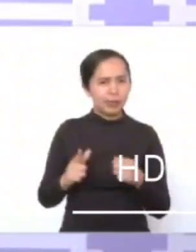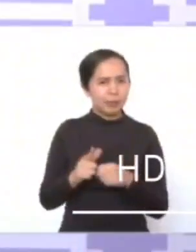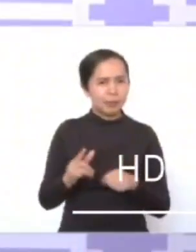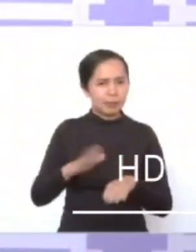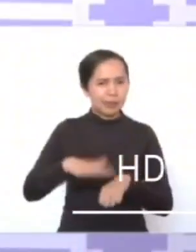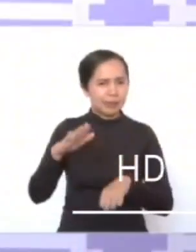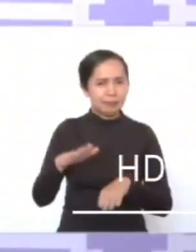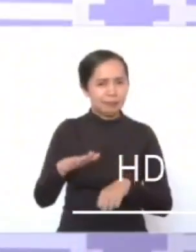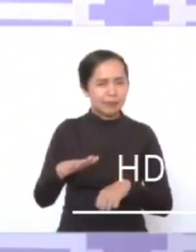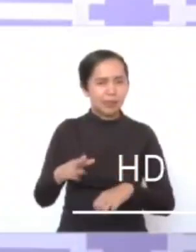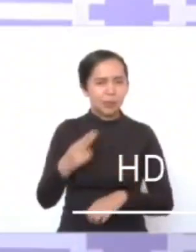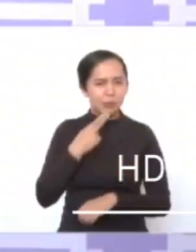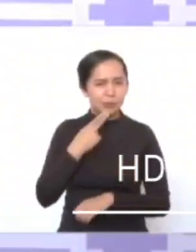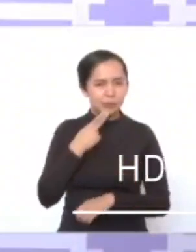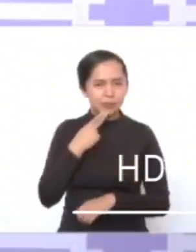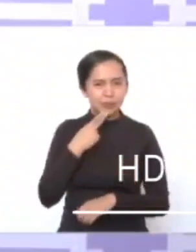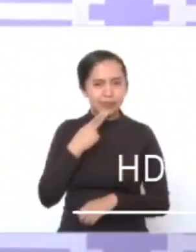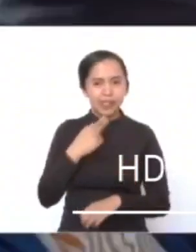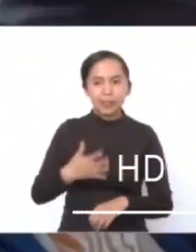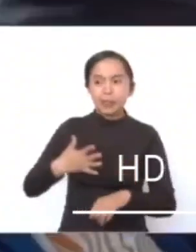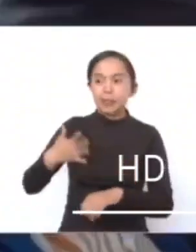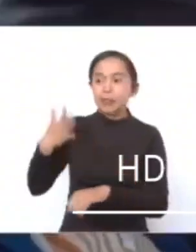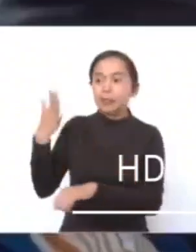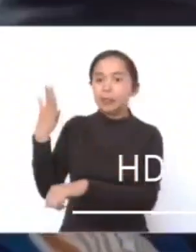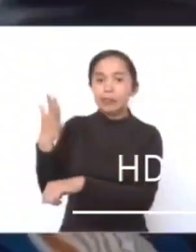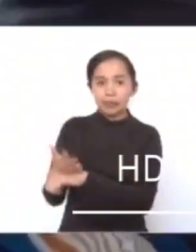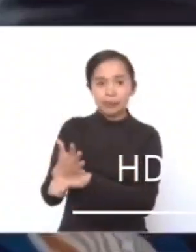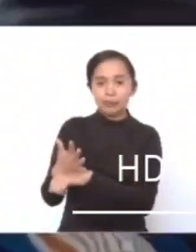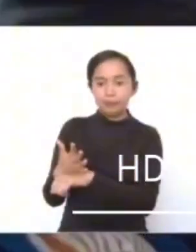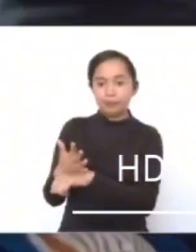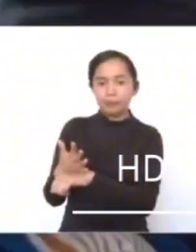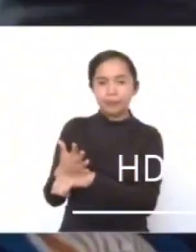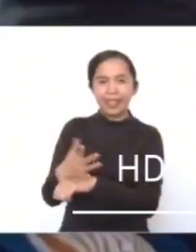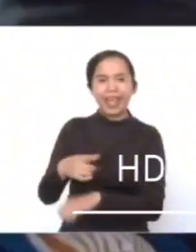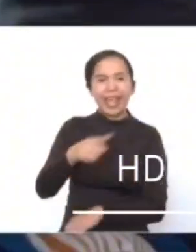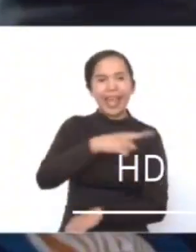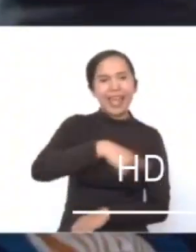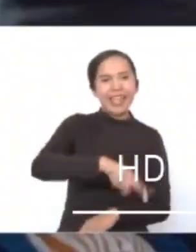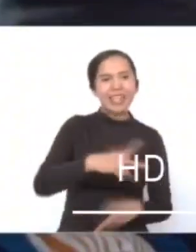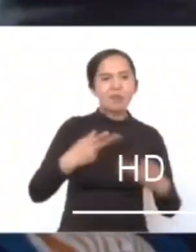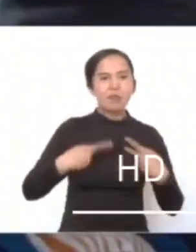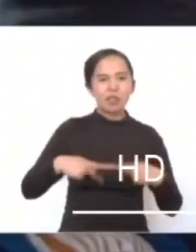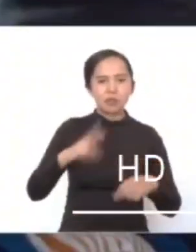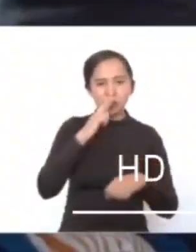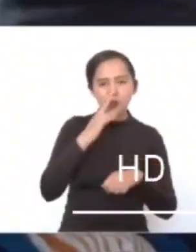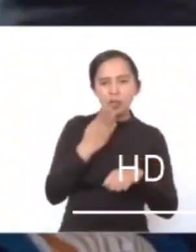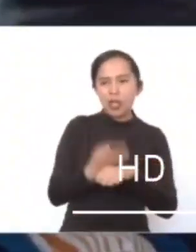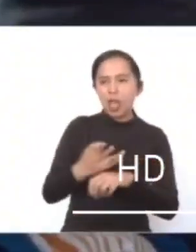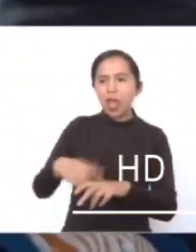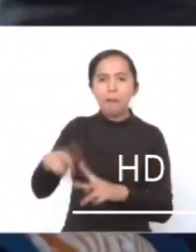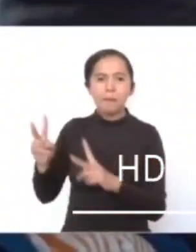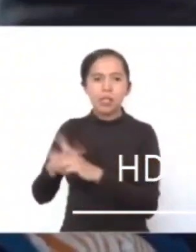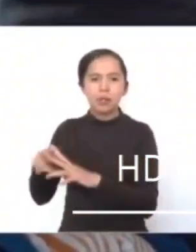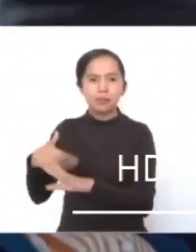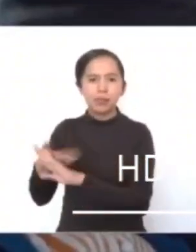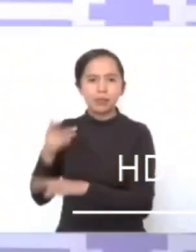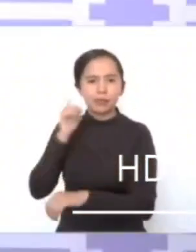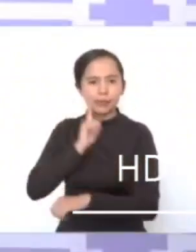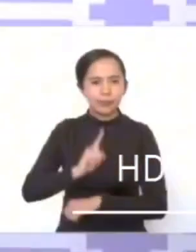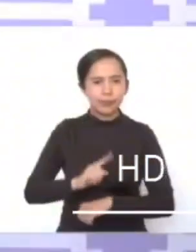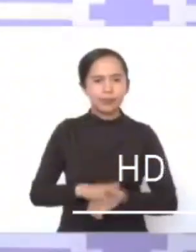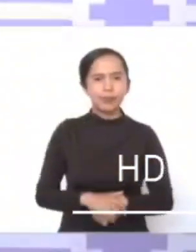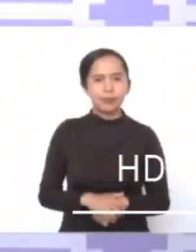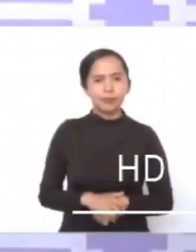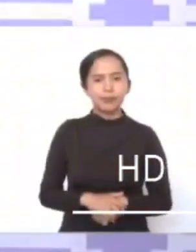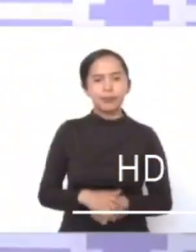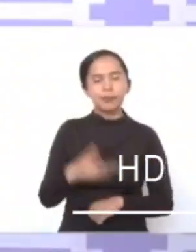efectiva de sanciones a generadores de violencia hacia las mujeres.